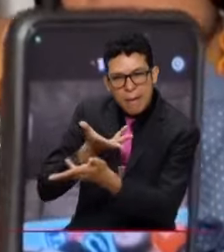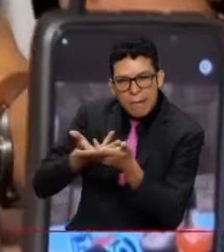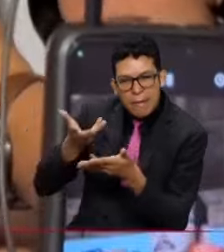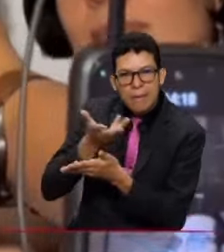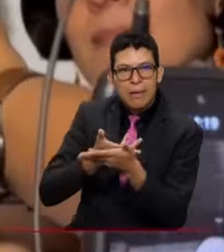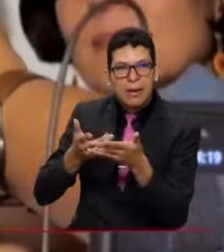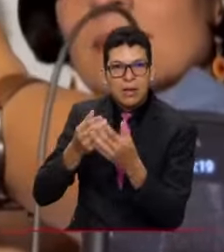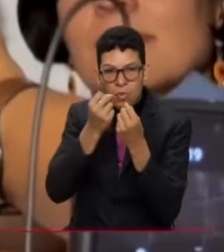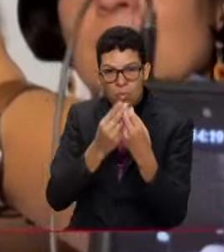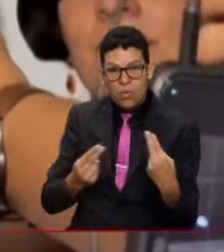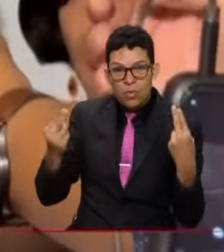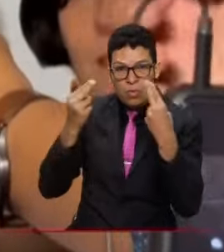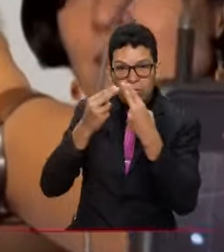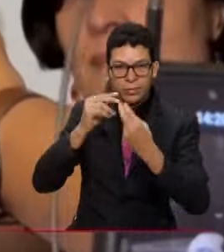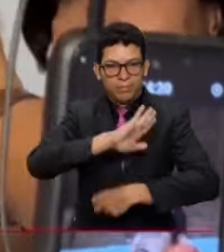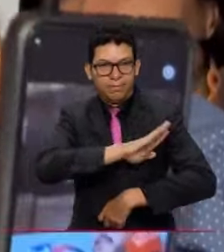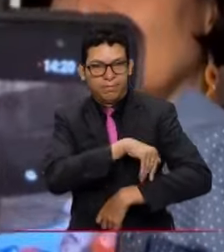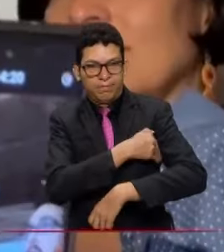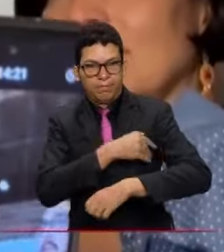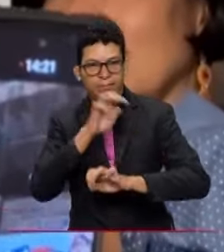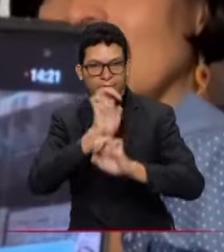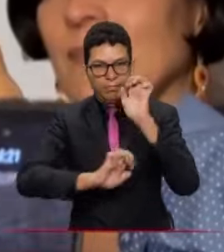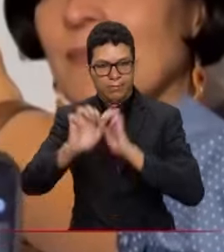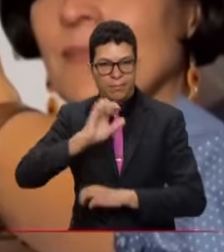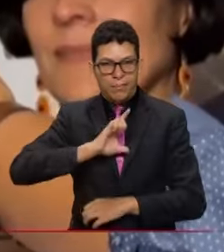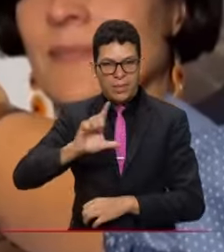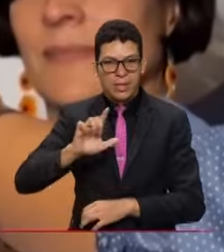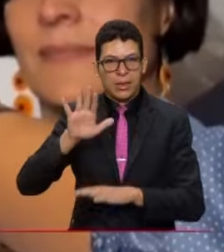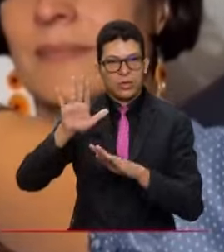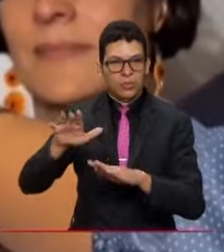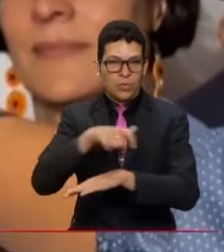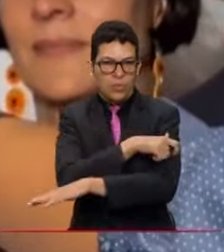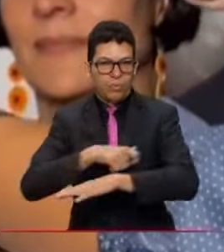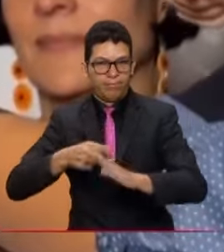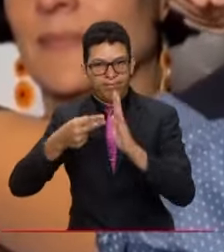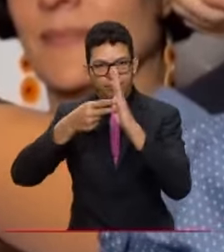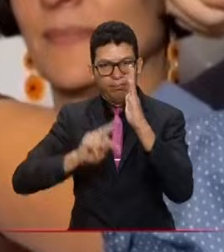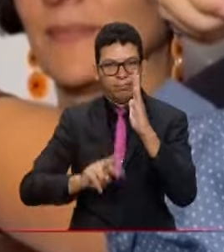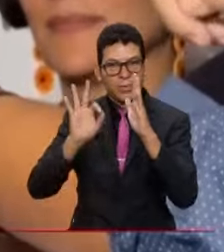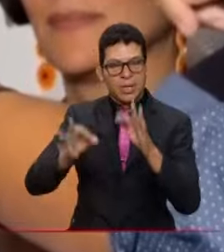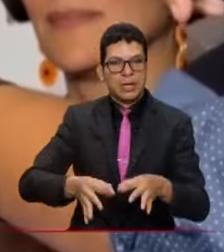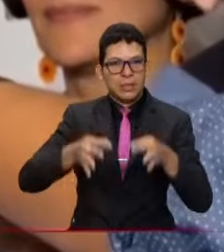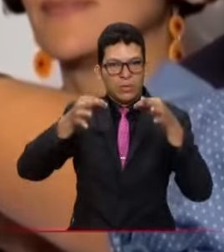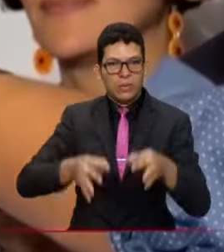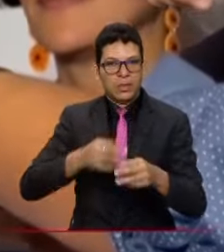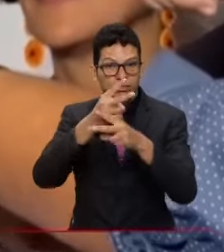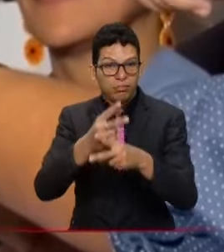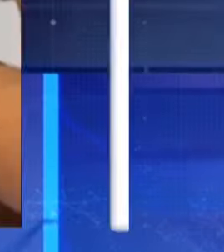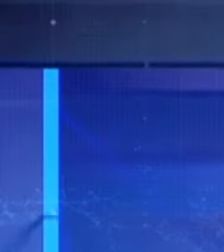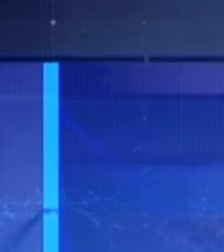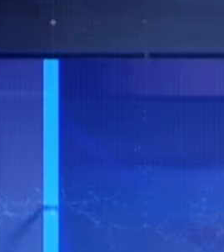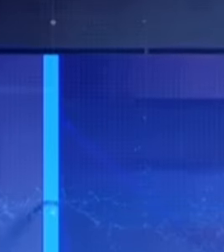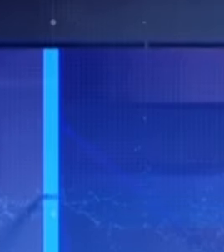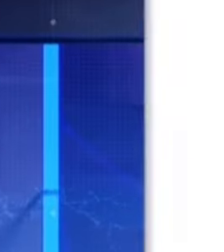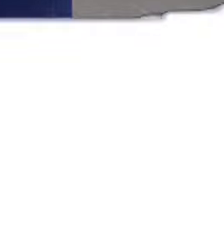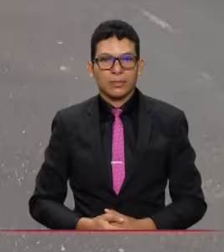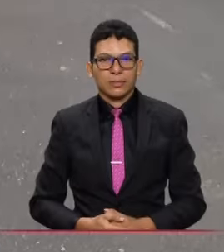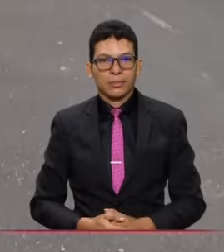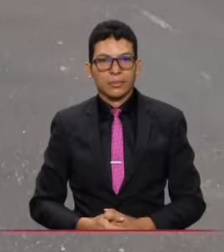entre Naciones Unidas y el Ministerio de defensa nacional como líder del subcomité técnico de seguridad y ciberseguridad para la